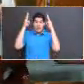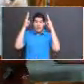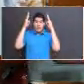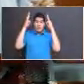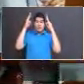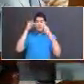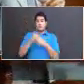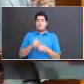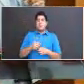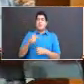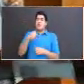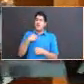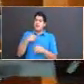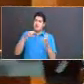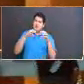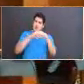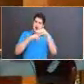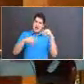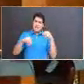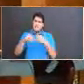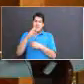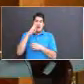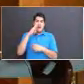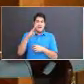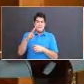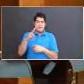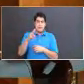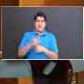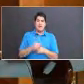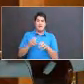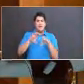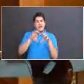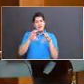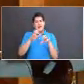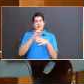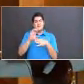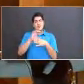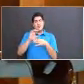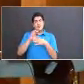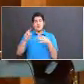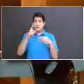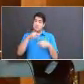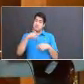yo cambiara mi manera de ver las cosas tuvo que ser otro milagro también.